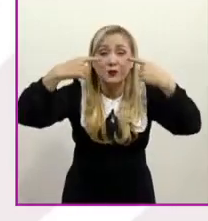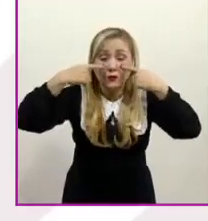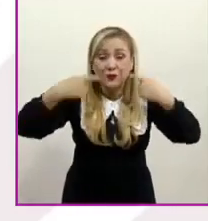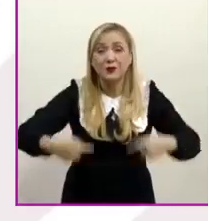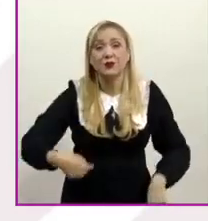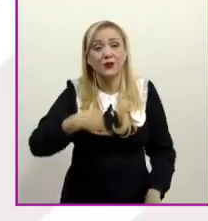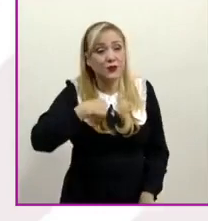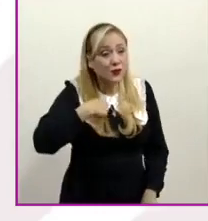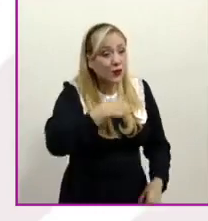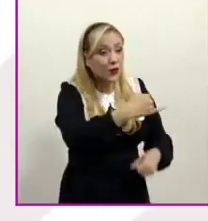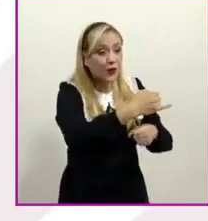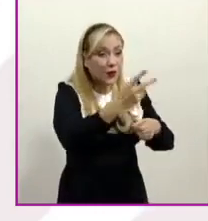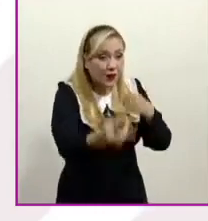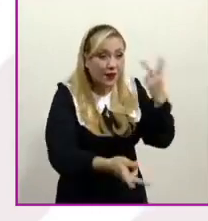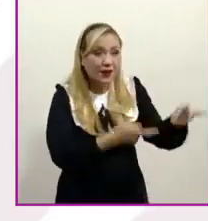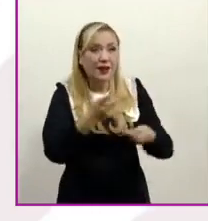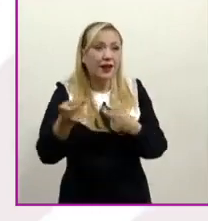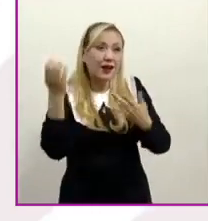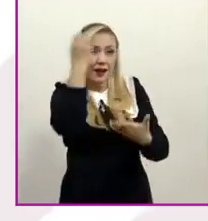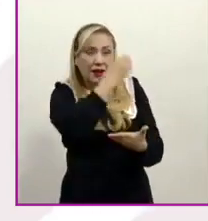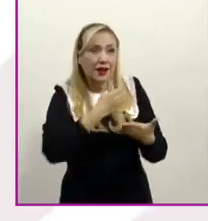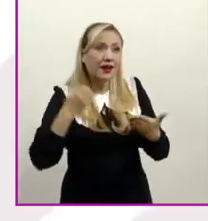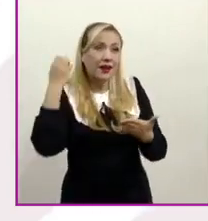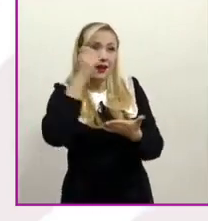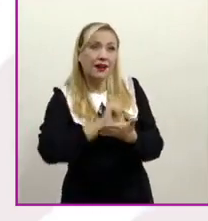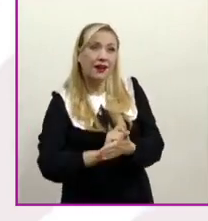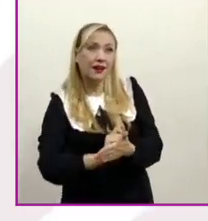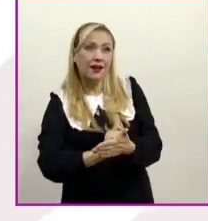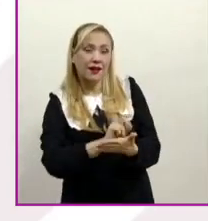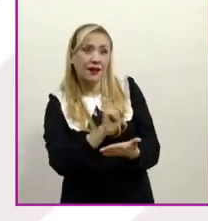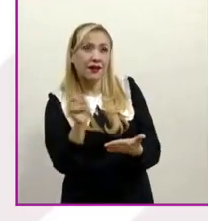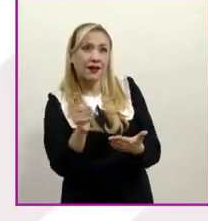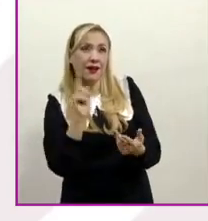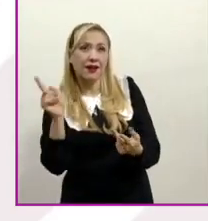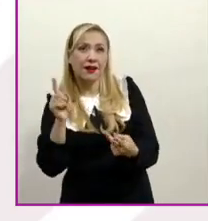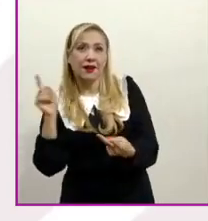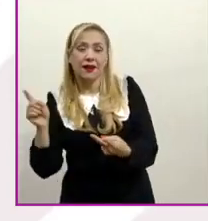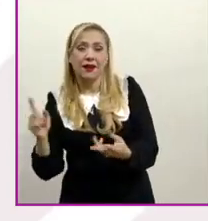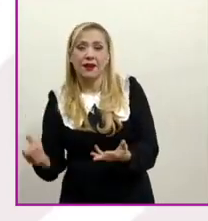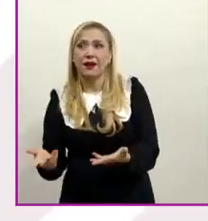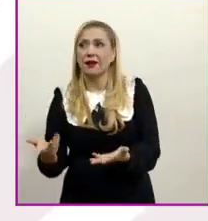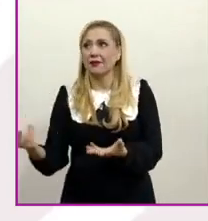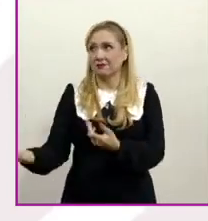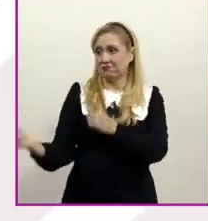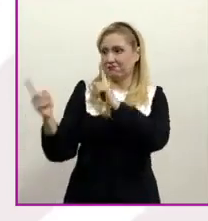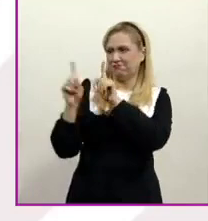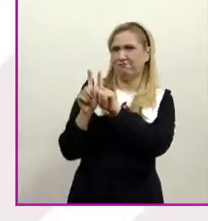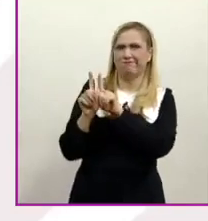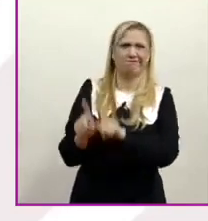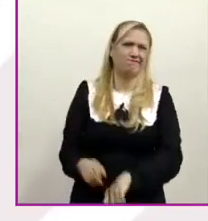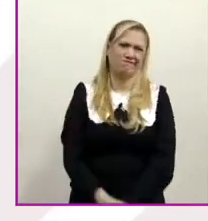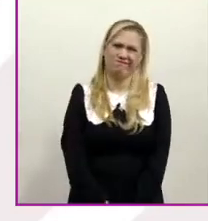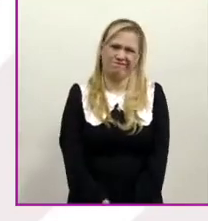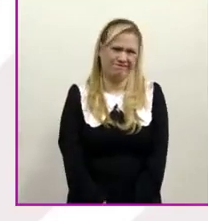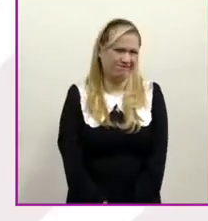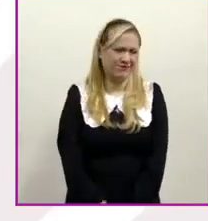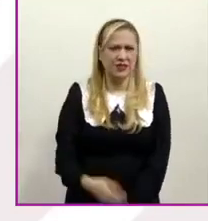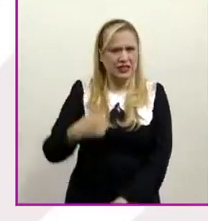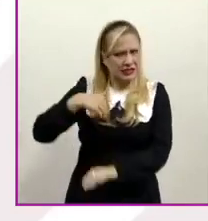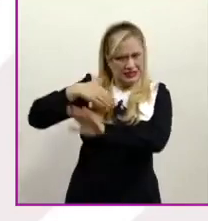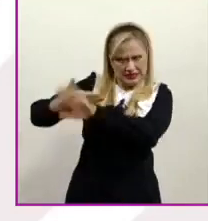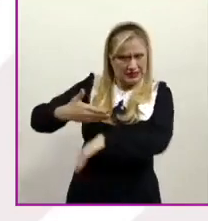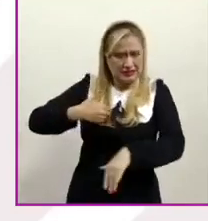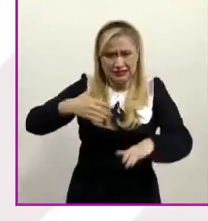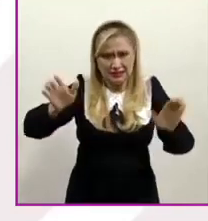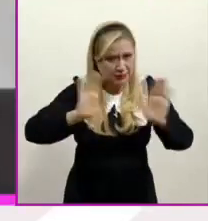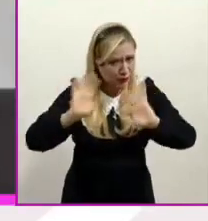hice casting a las prietas y yo estoy actuando con la actriz que se quedó. Y no es que, insisto, no es una cosa en contra de la actriz que se quedó.